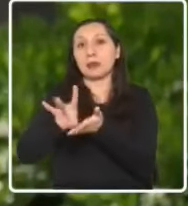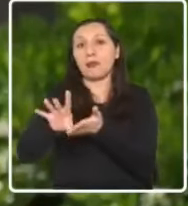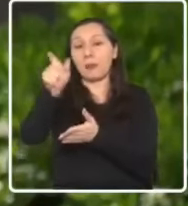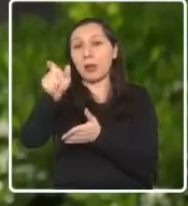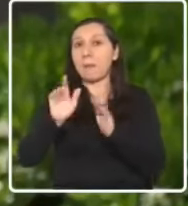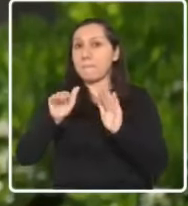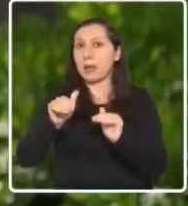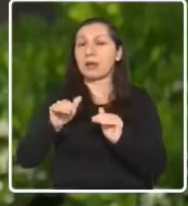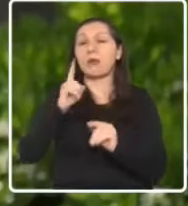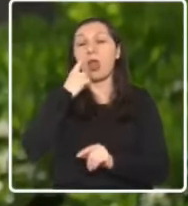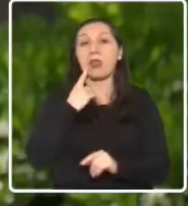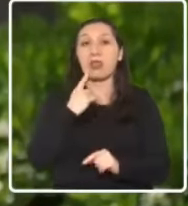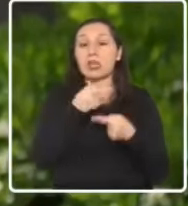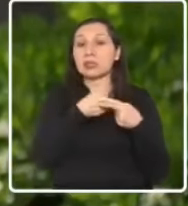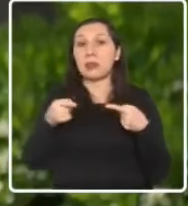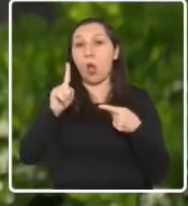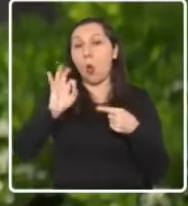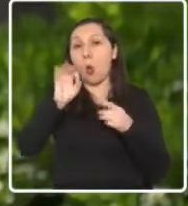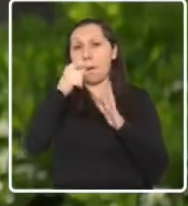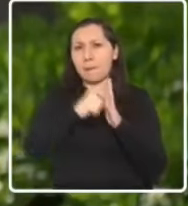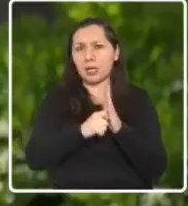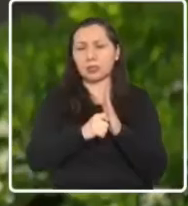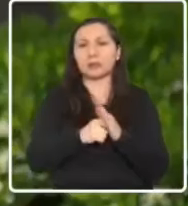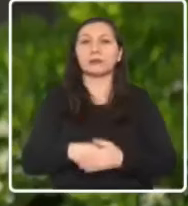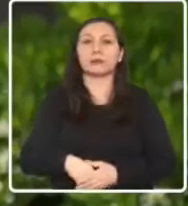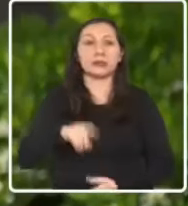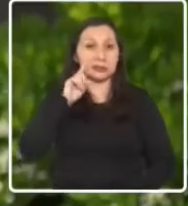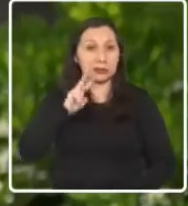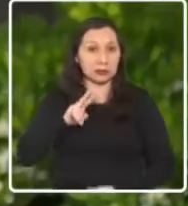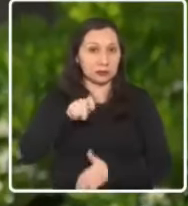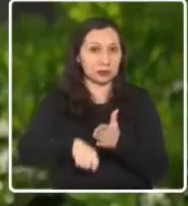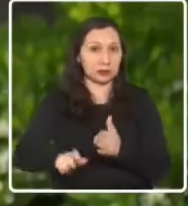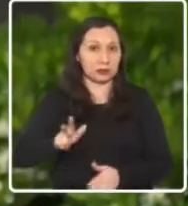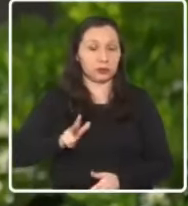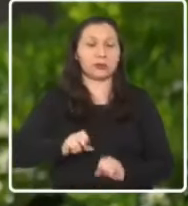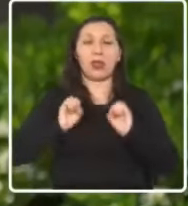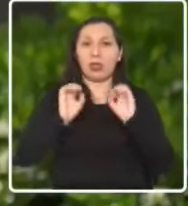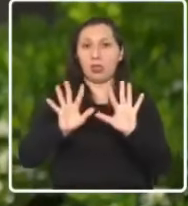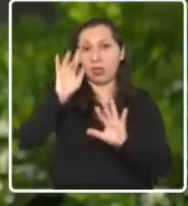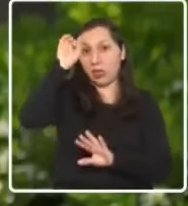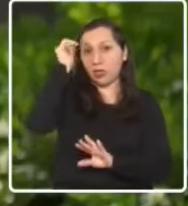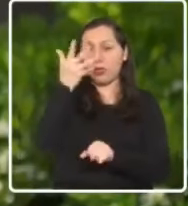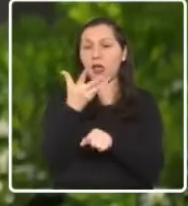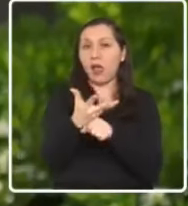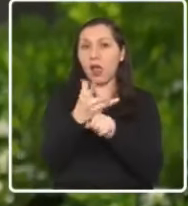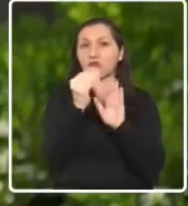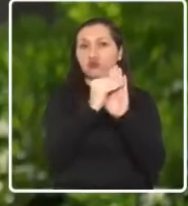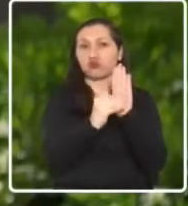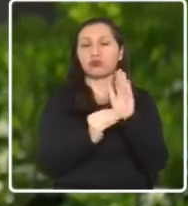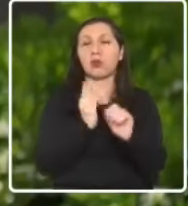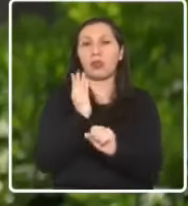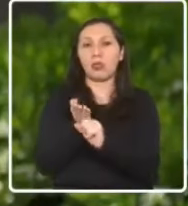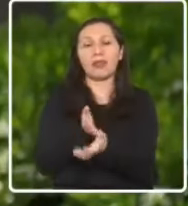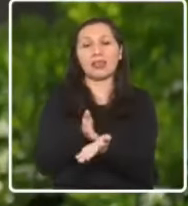persona dentro de un mismo día, semana o mes. En materia de informalidad hay 10 iniciativas que incluyen exigir el